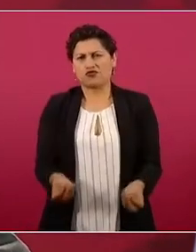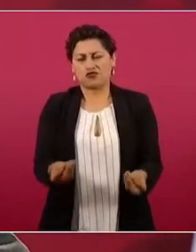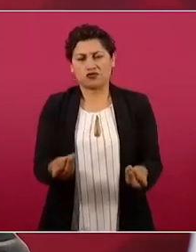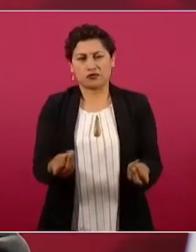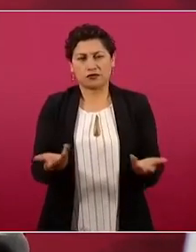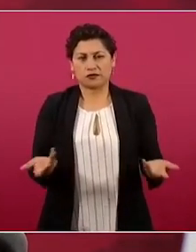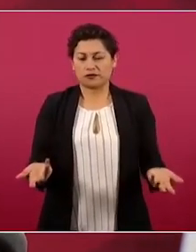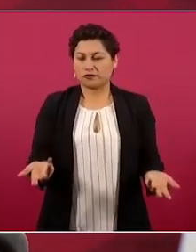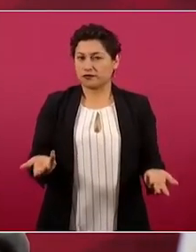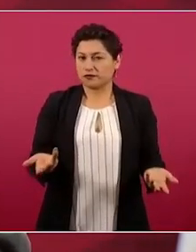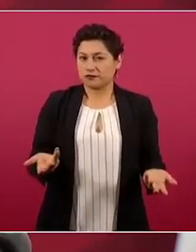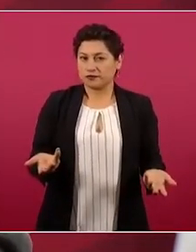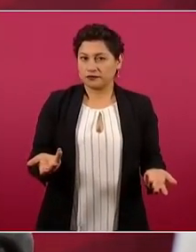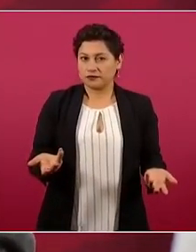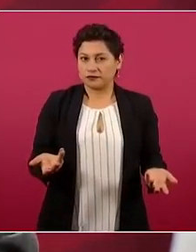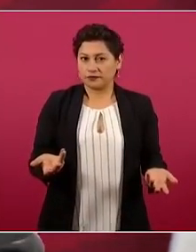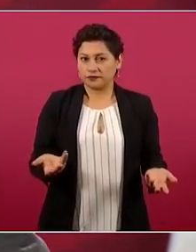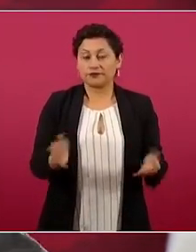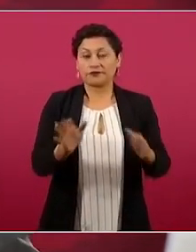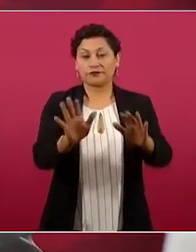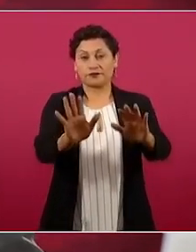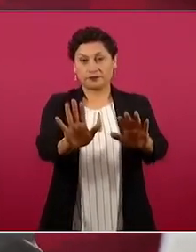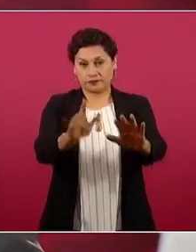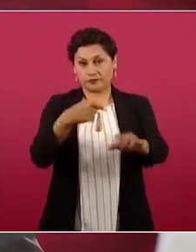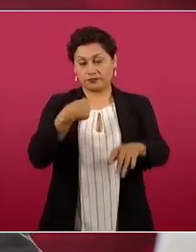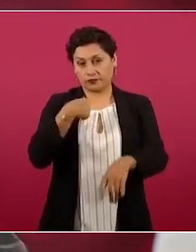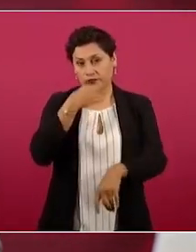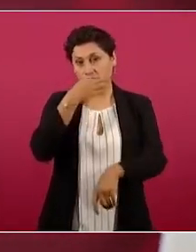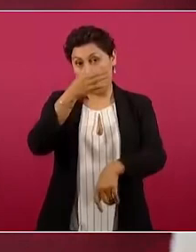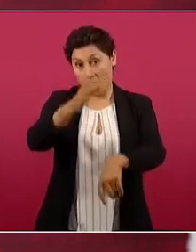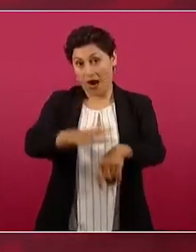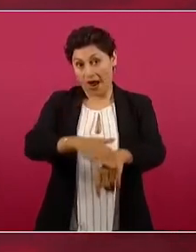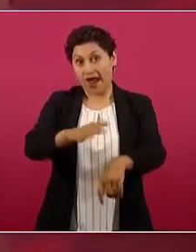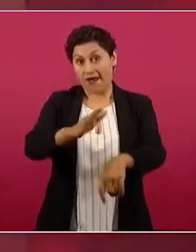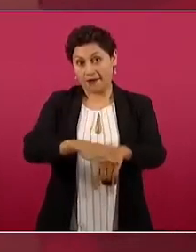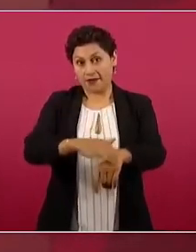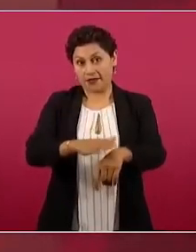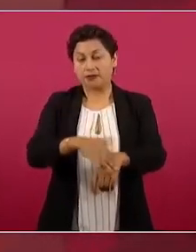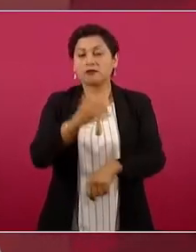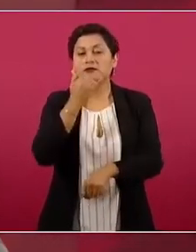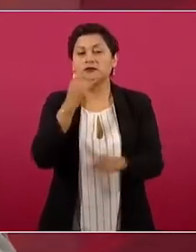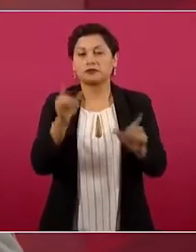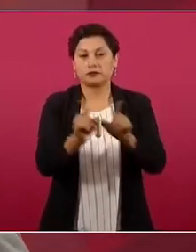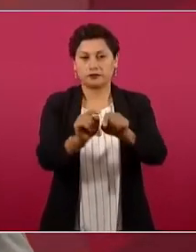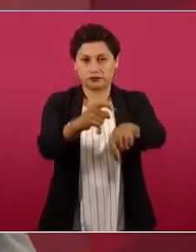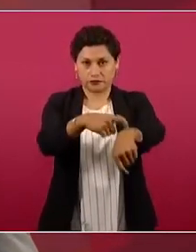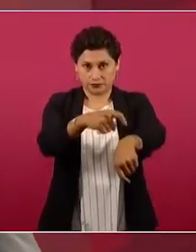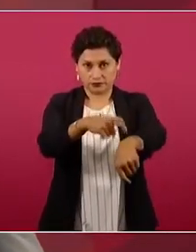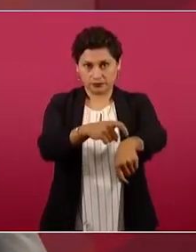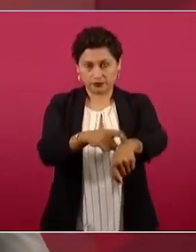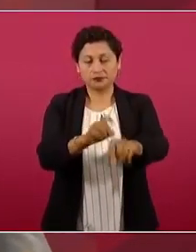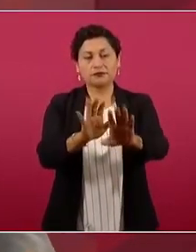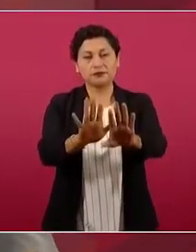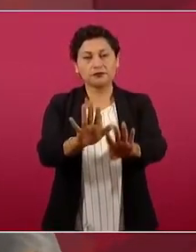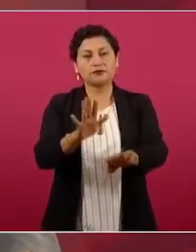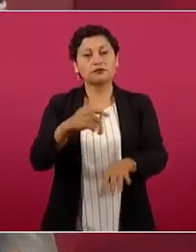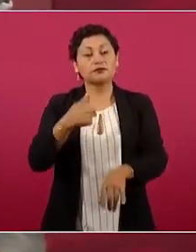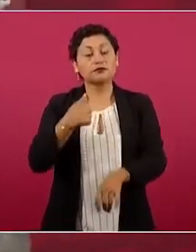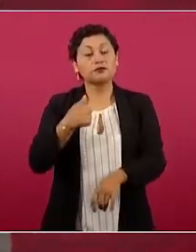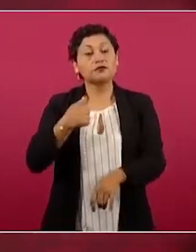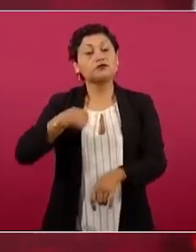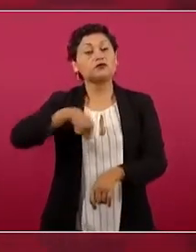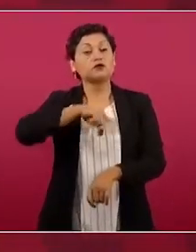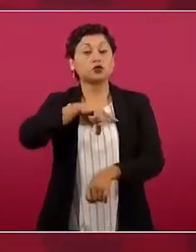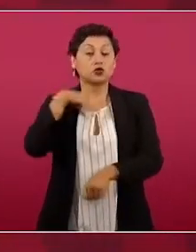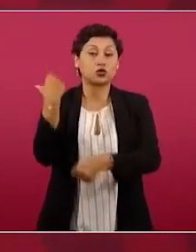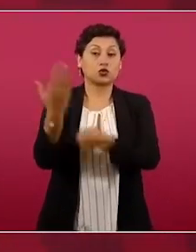Vamos nosotros, y se los adelanto, ya con esto termino porque ya es tarde, vamos a presentar una